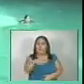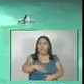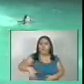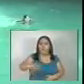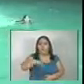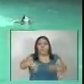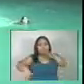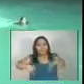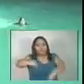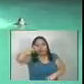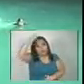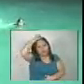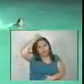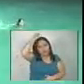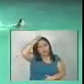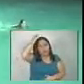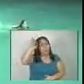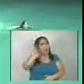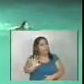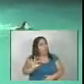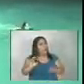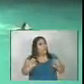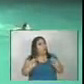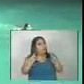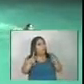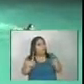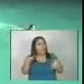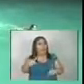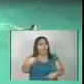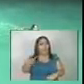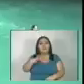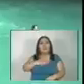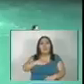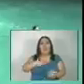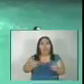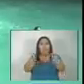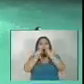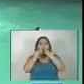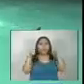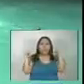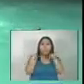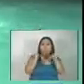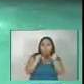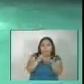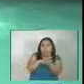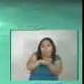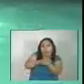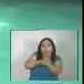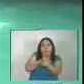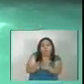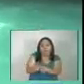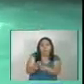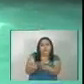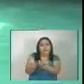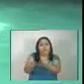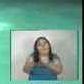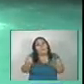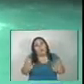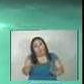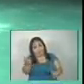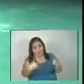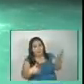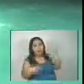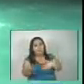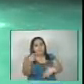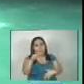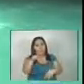Los Chorros podría ser una excelente opción, ya que acá cuenta con aguas refrescantes y 100% naturales, por lo que la invitación